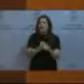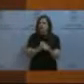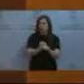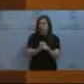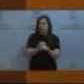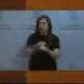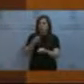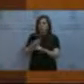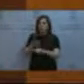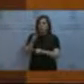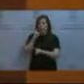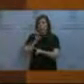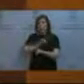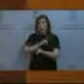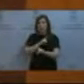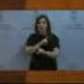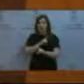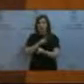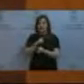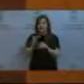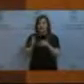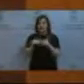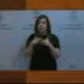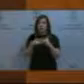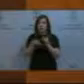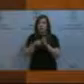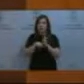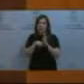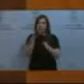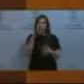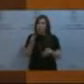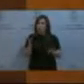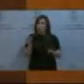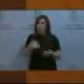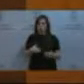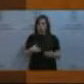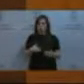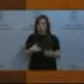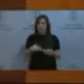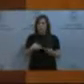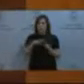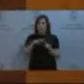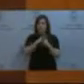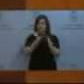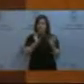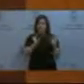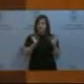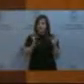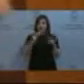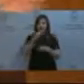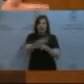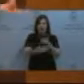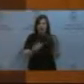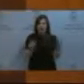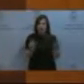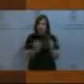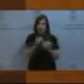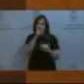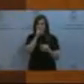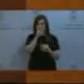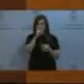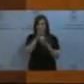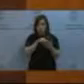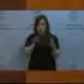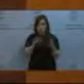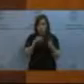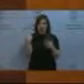guardería donde no tenían un mínimo de medidas de seguridad. Y en ese caso, lo que se ha hecho desde el año 2008